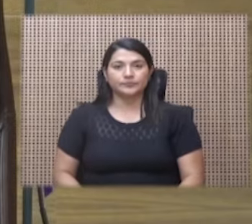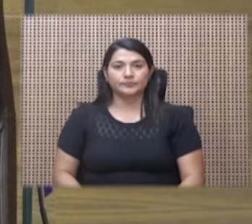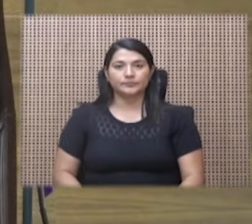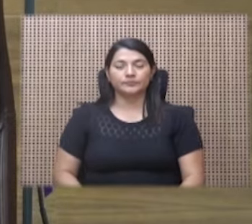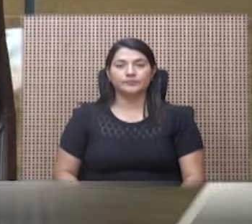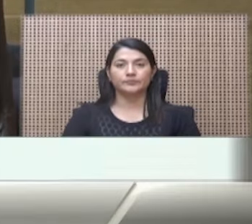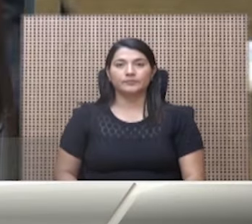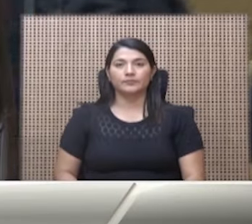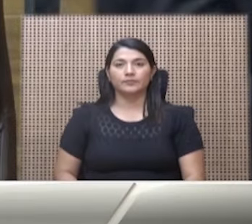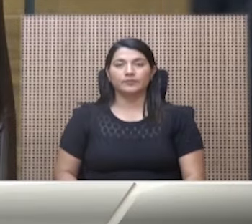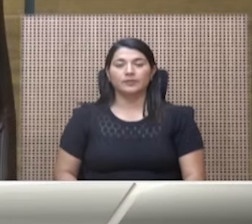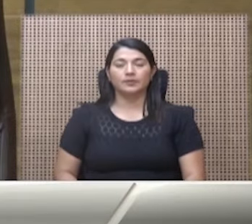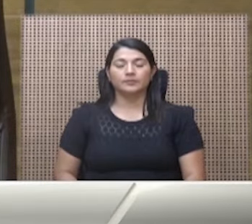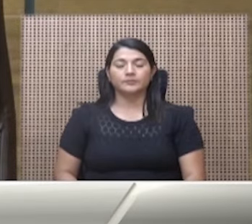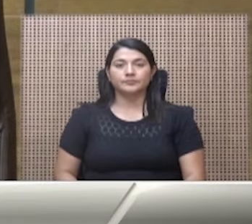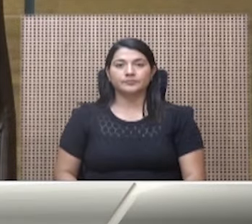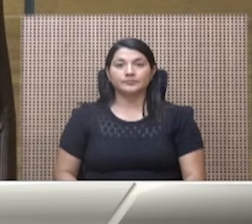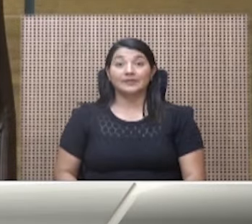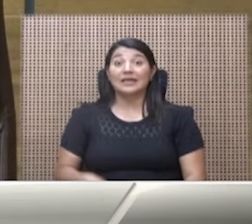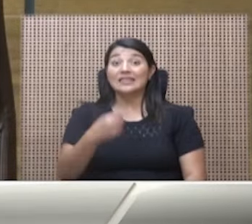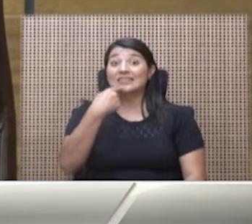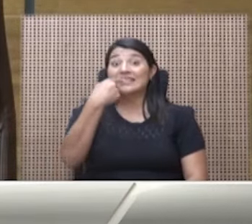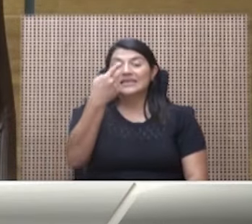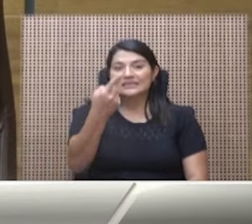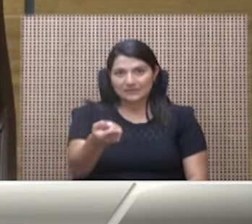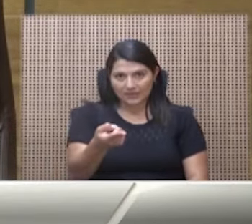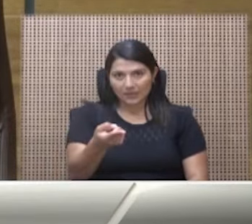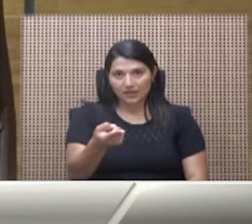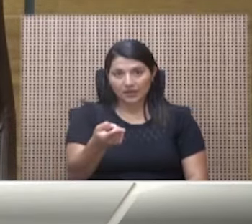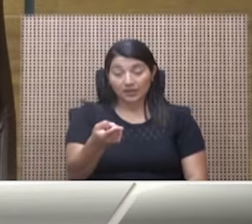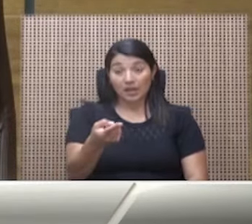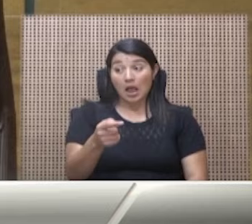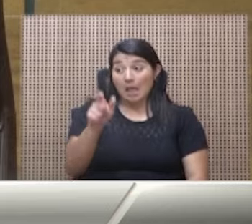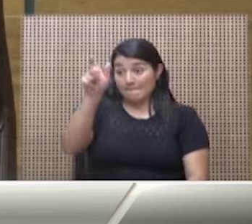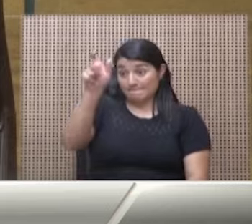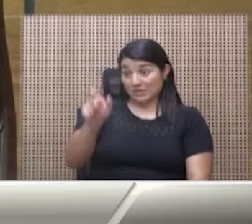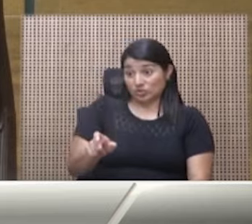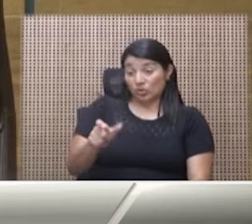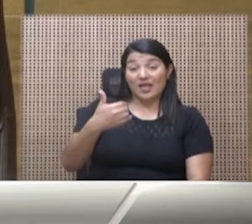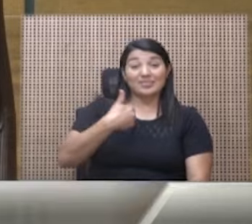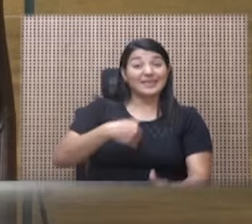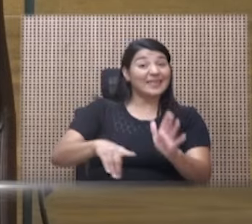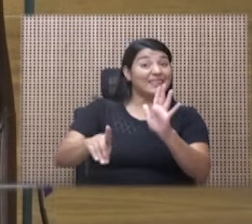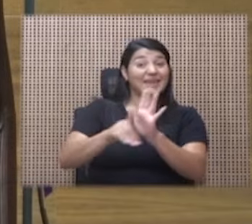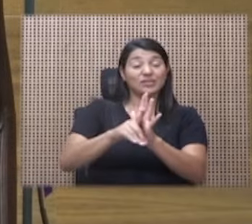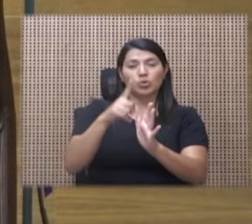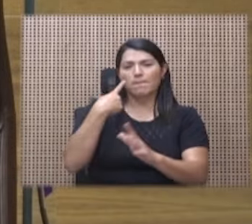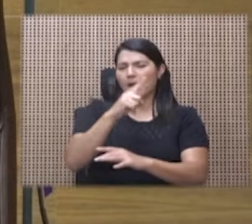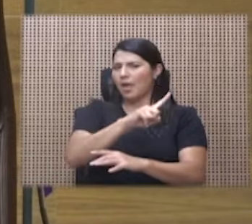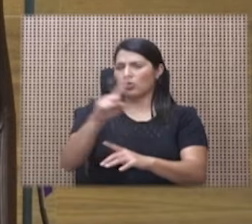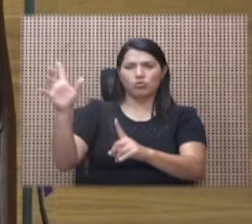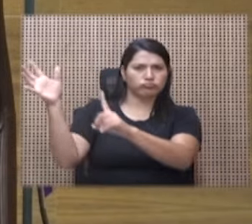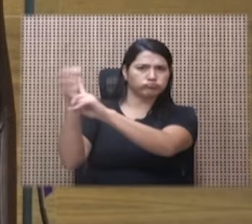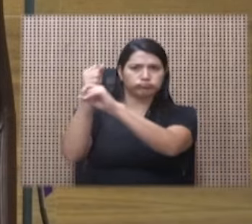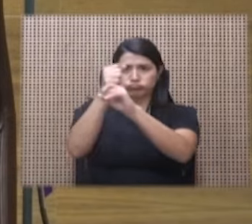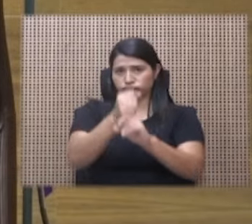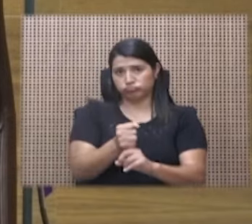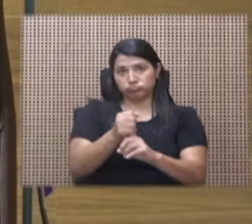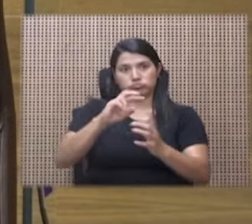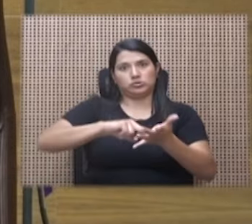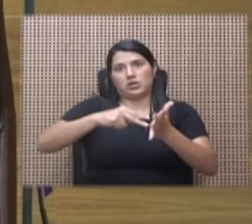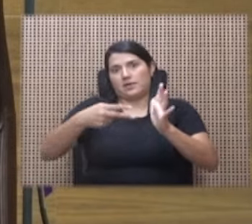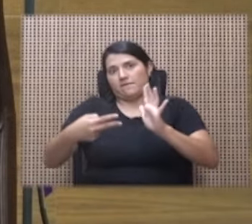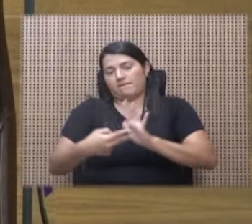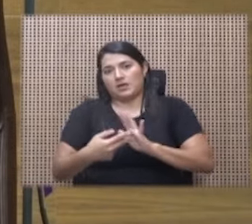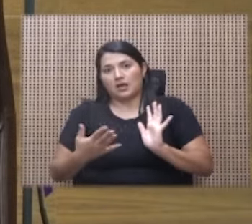reforma sostener que existe un derecho a la no extradición es sostener que existe un derecho a